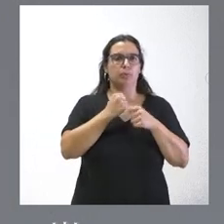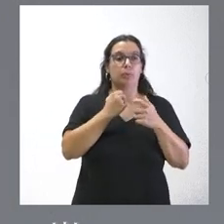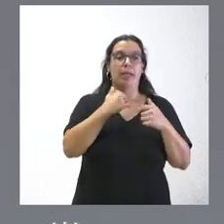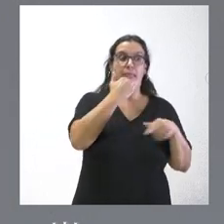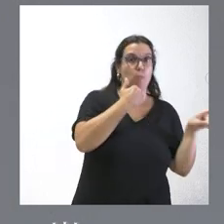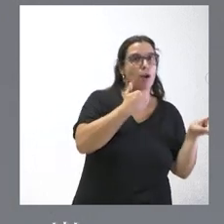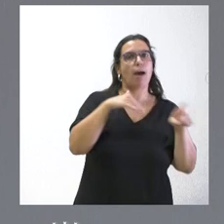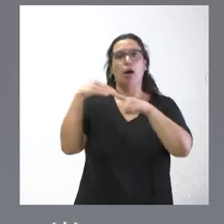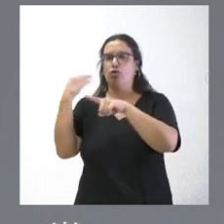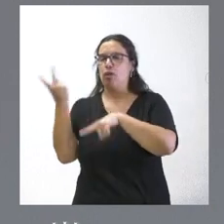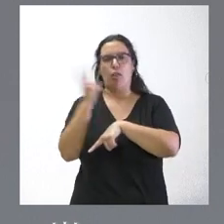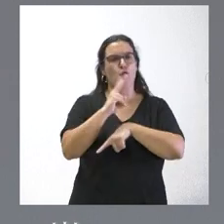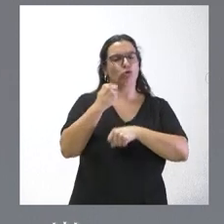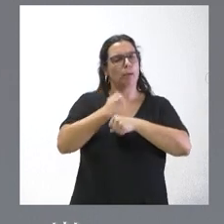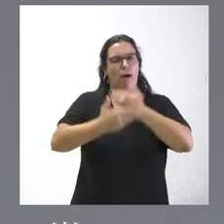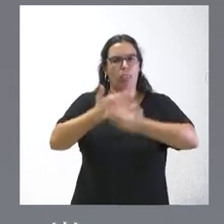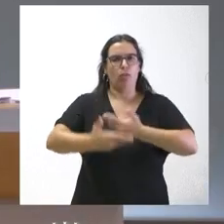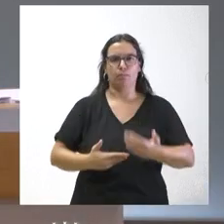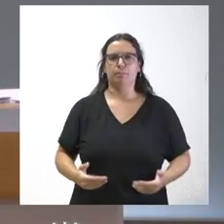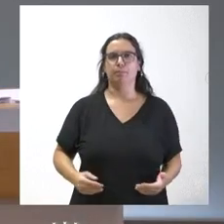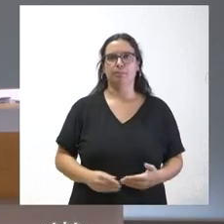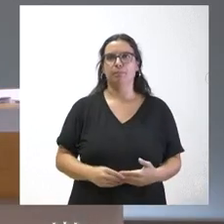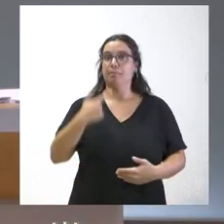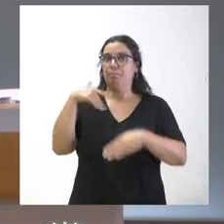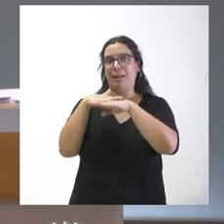de Zamora como en las de la provincia de Soria perdón